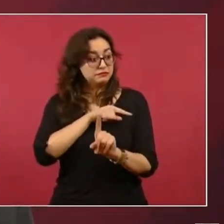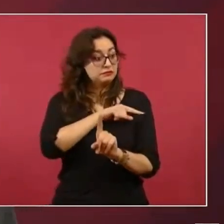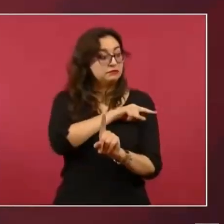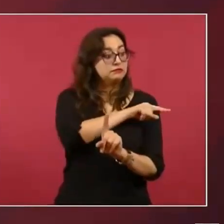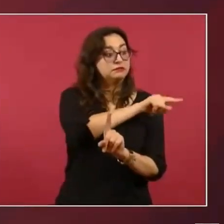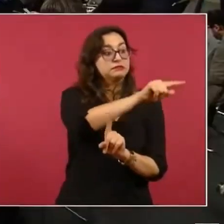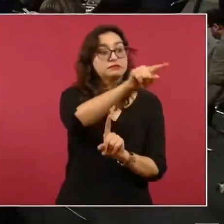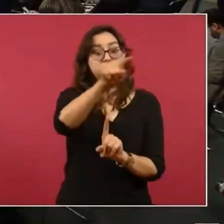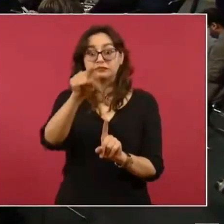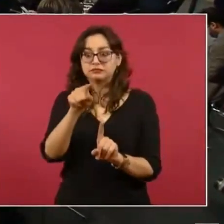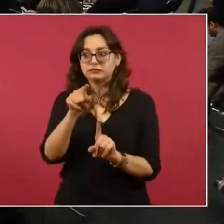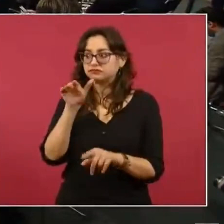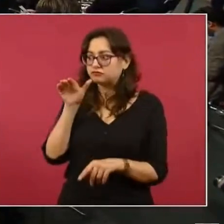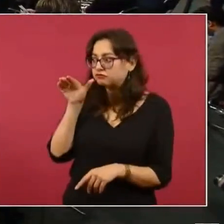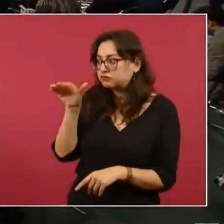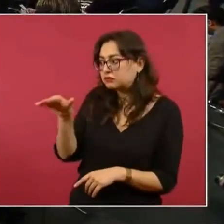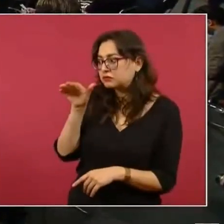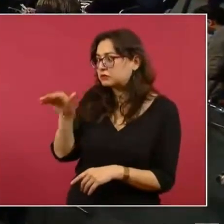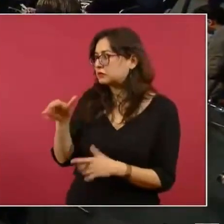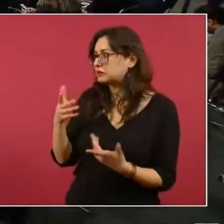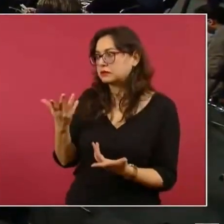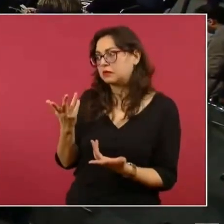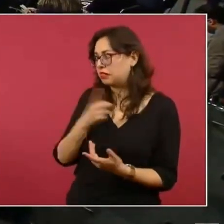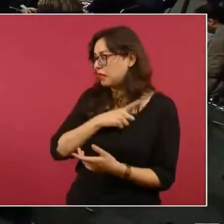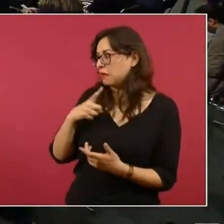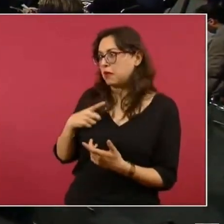que se baje